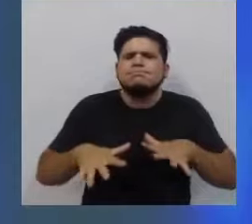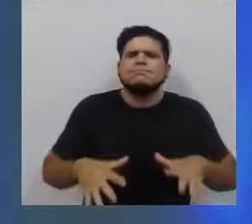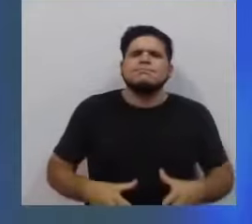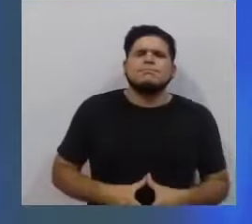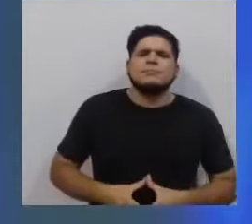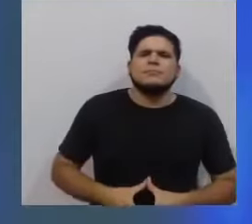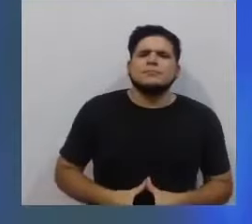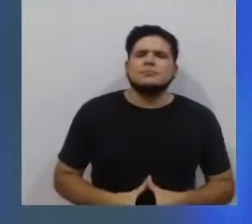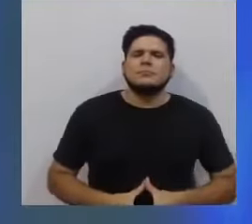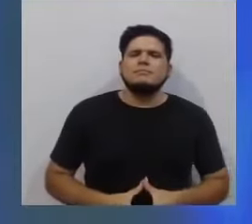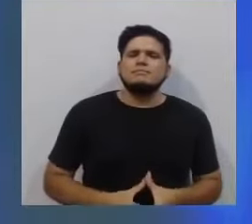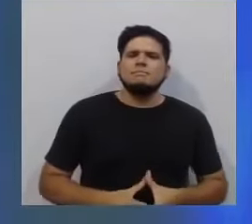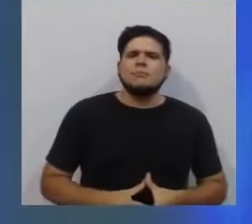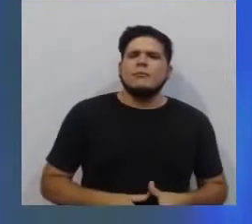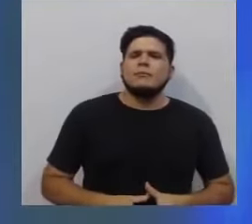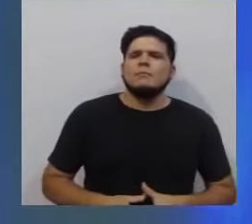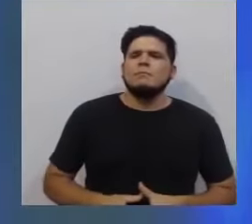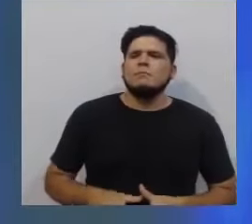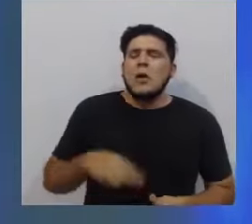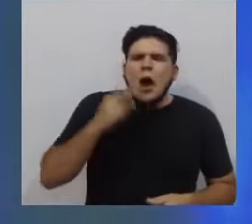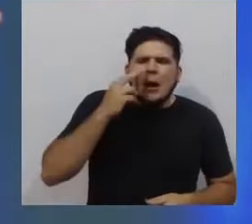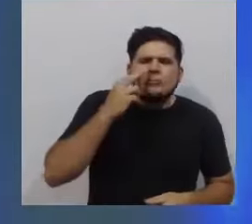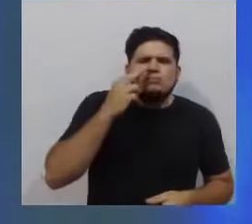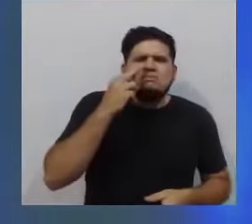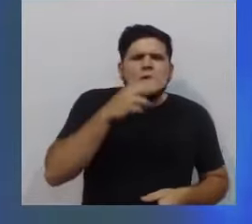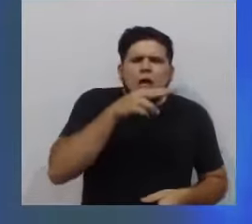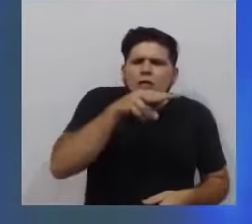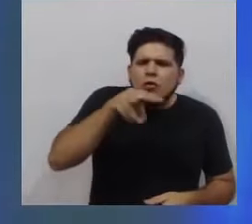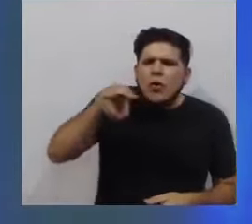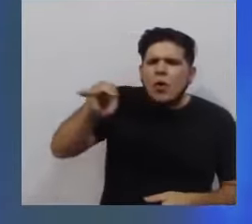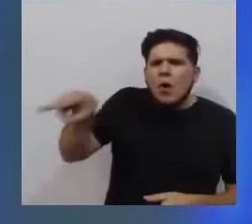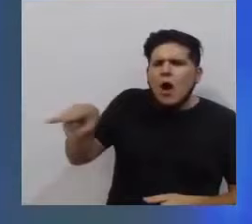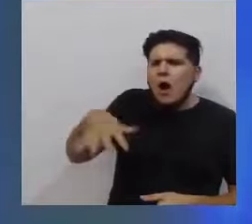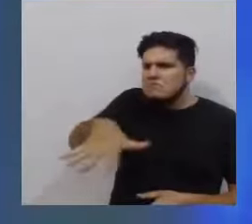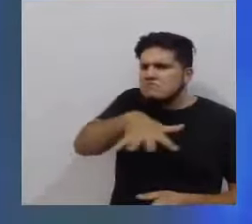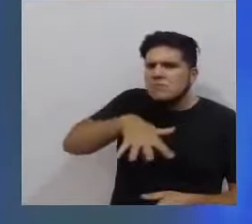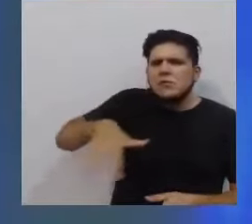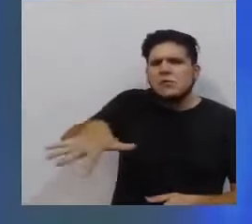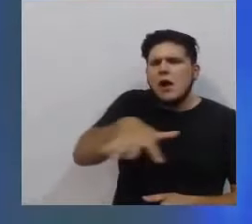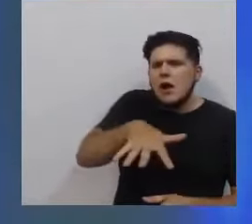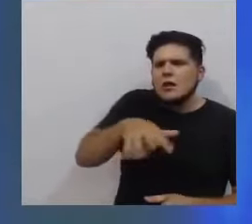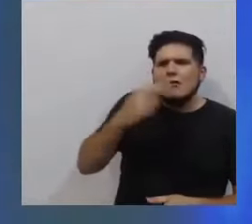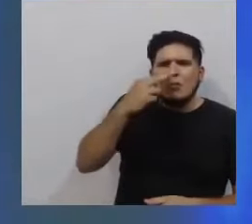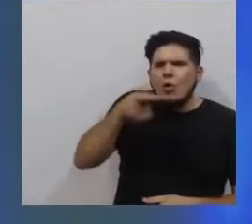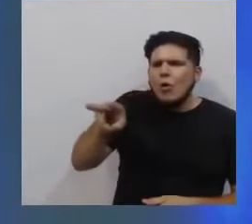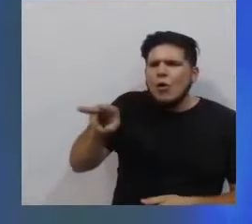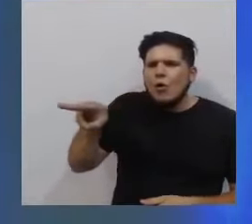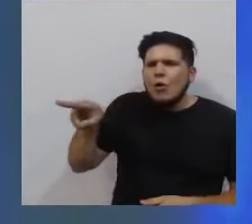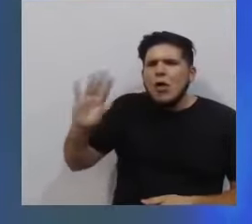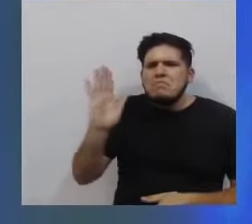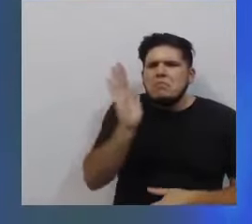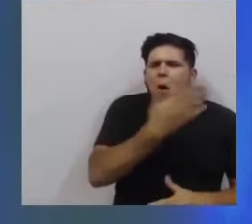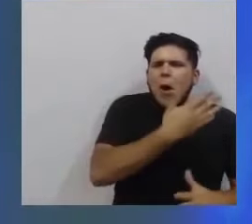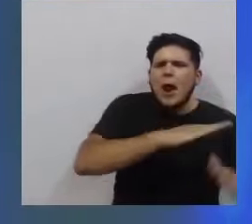vivir de esa manera en donde habían quemado a las puertas habían derribado los muros eso